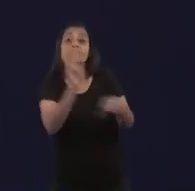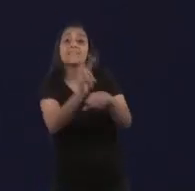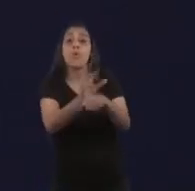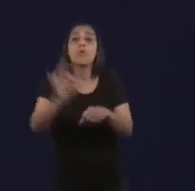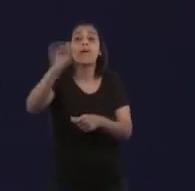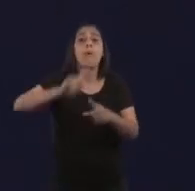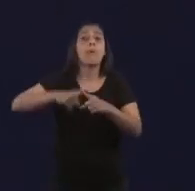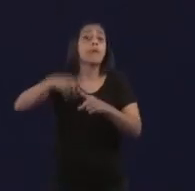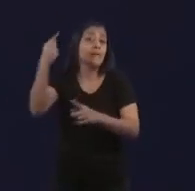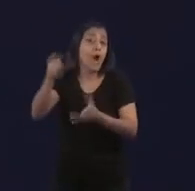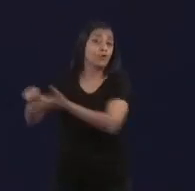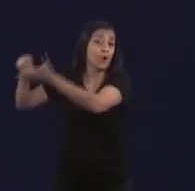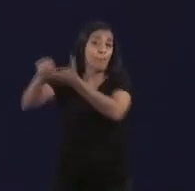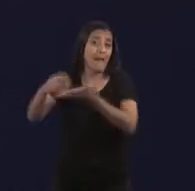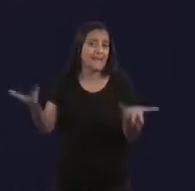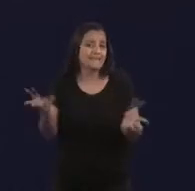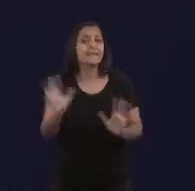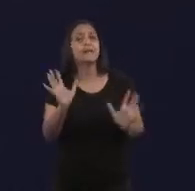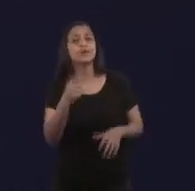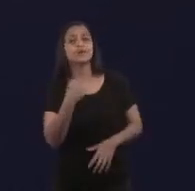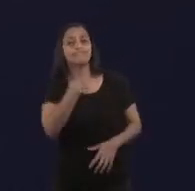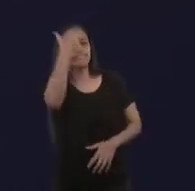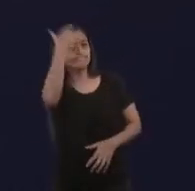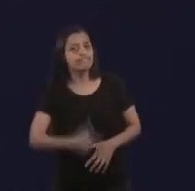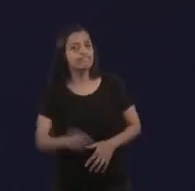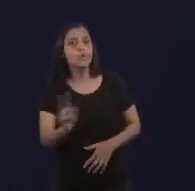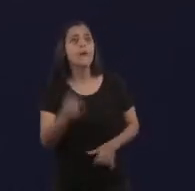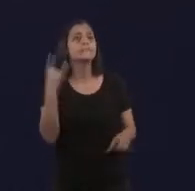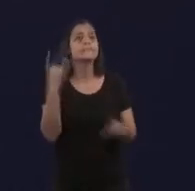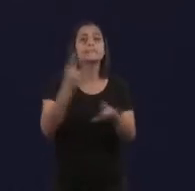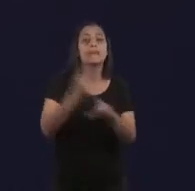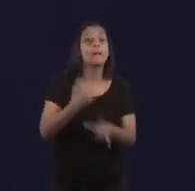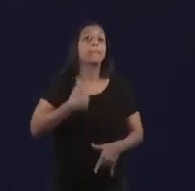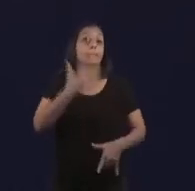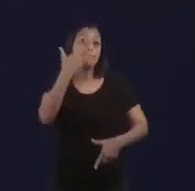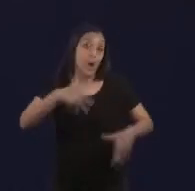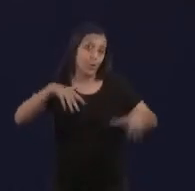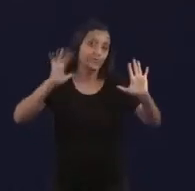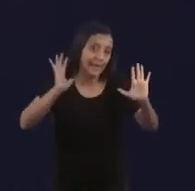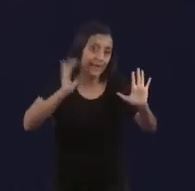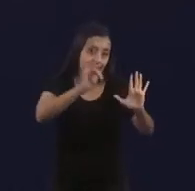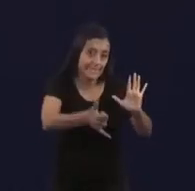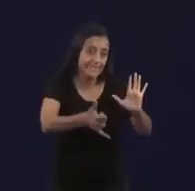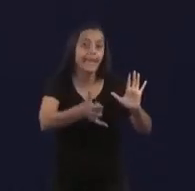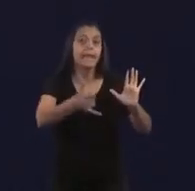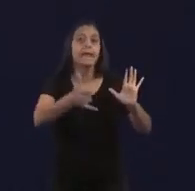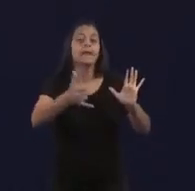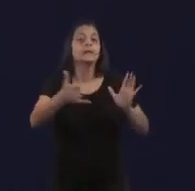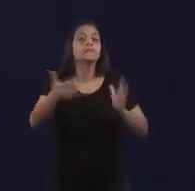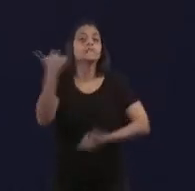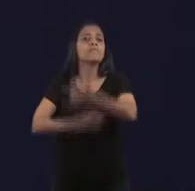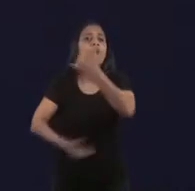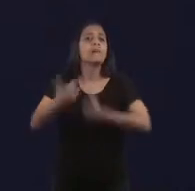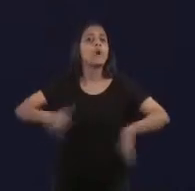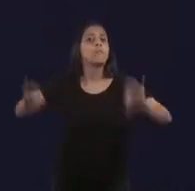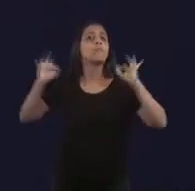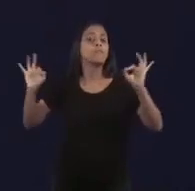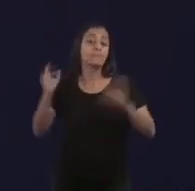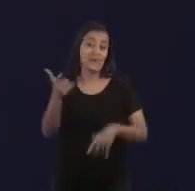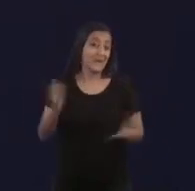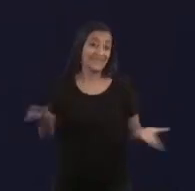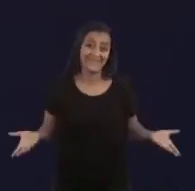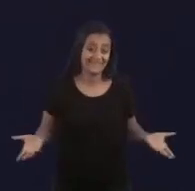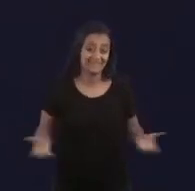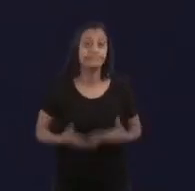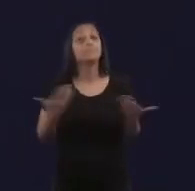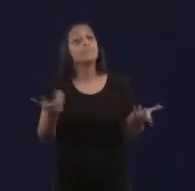países. Entonces uno no siempre tiene, como le gustaría, en el segundo a segundo, toda la información. De todas